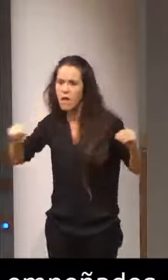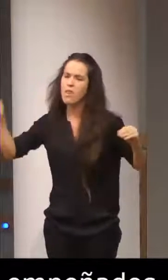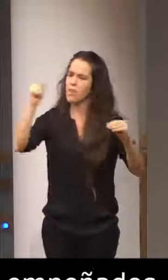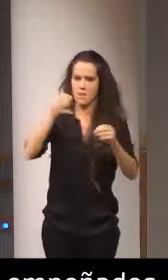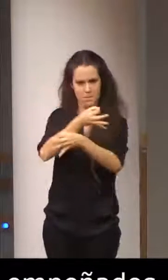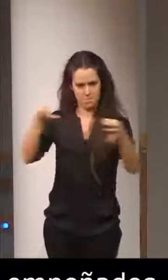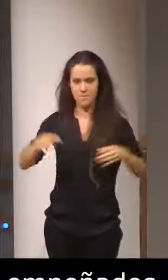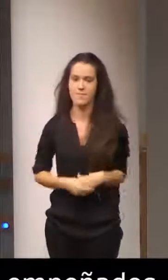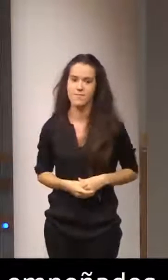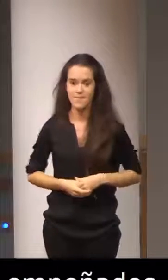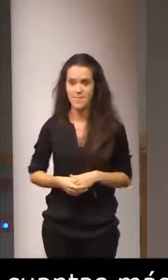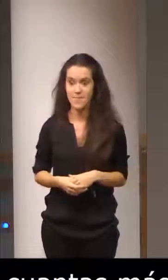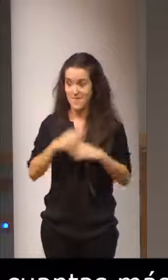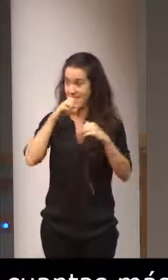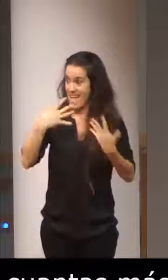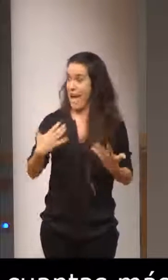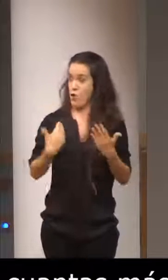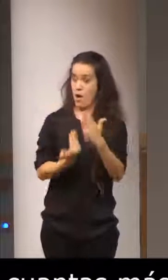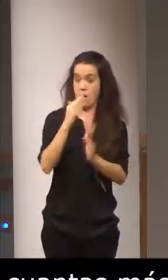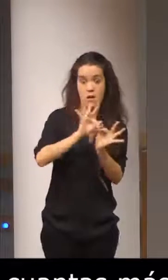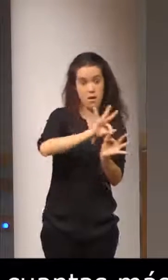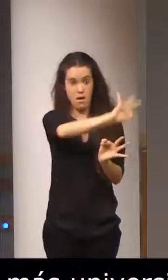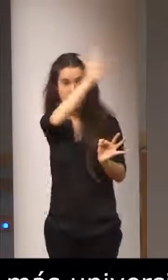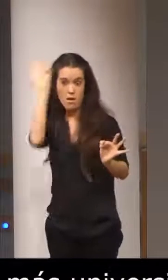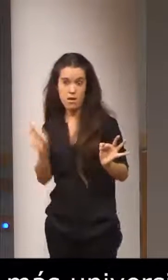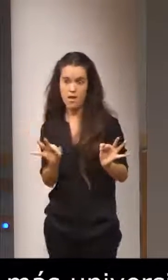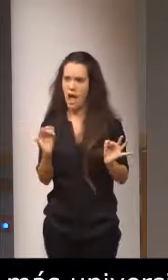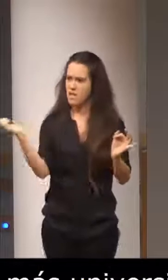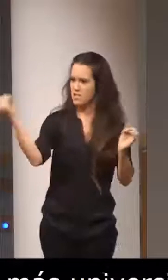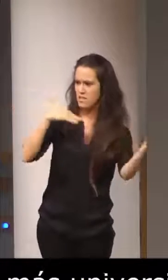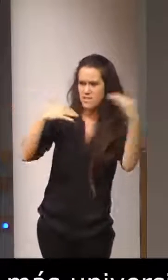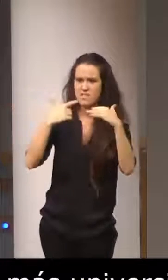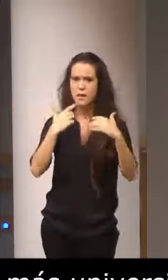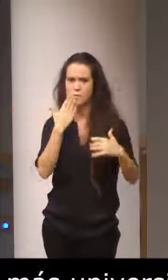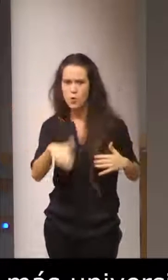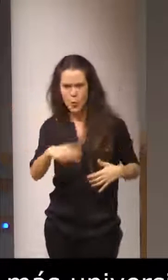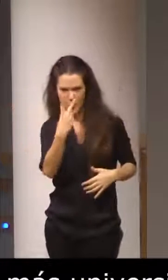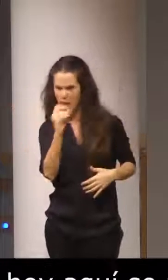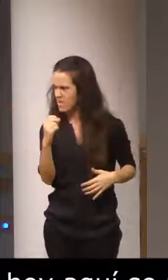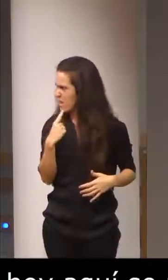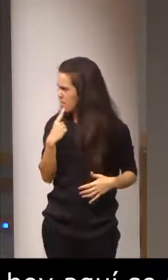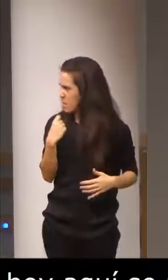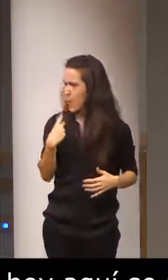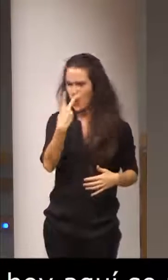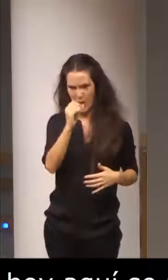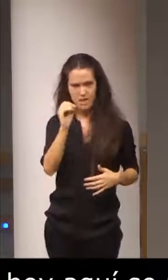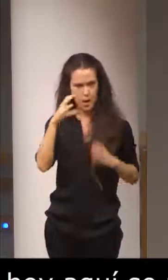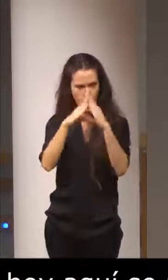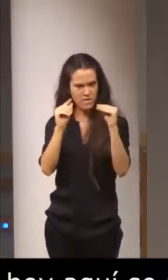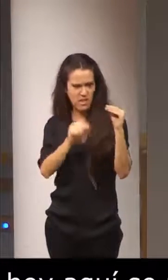el hecho de que hoy aquí se reúnan durante todo el día y haya representantes de unas 20 he oído decir universidades